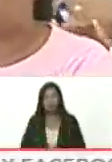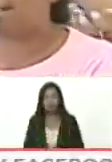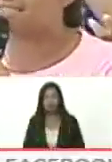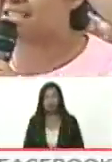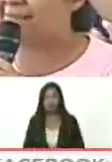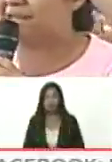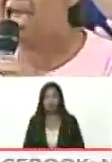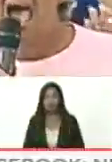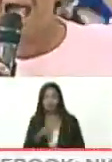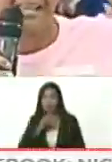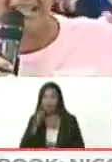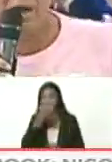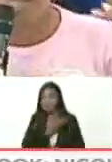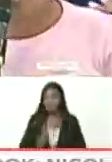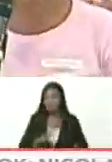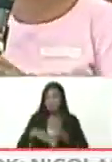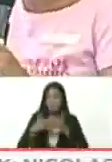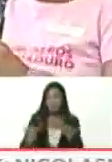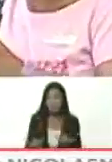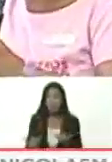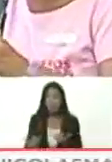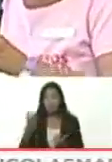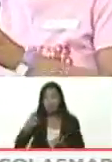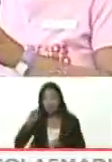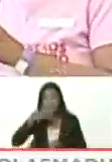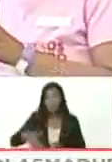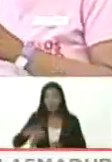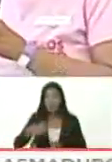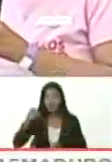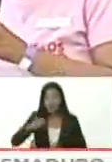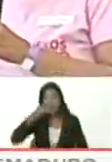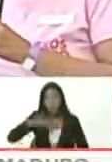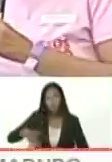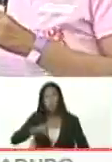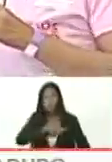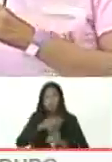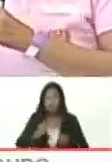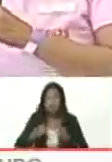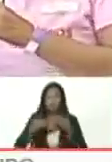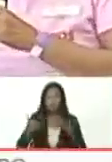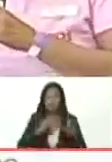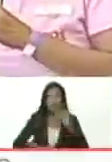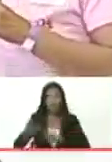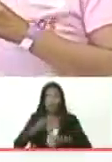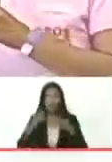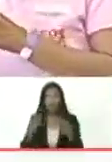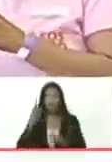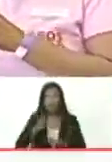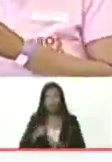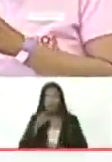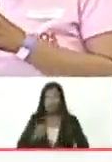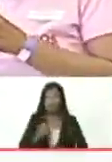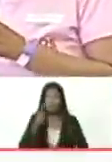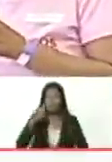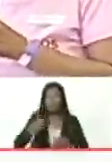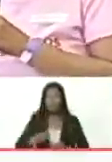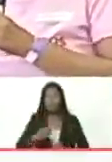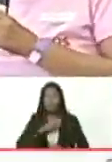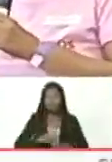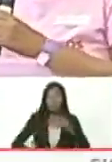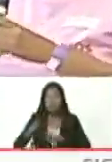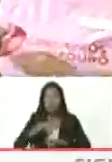solo, camarada presidente, aquí tiene un pueblo, aquí tiene un poder popular que lo ama y que le dice que Dios está con